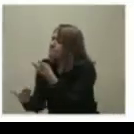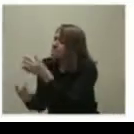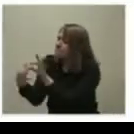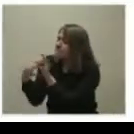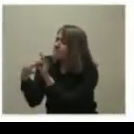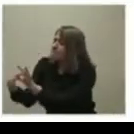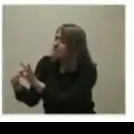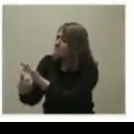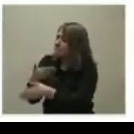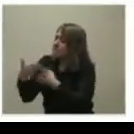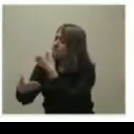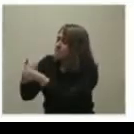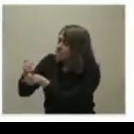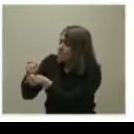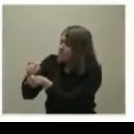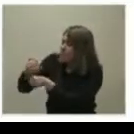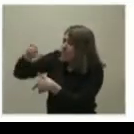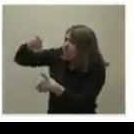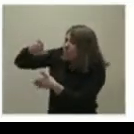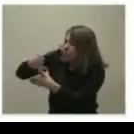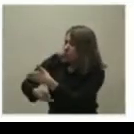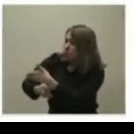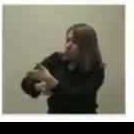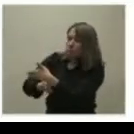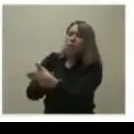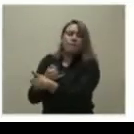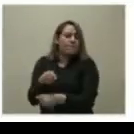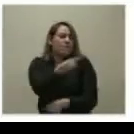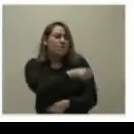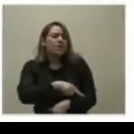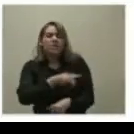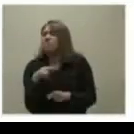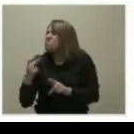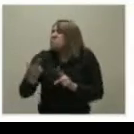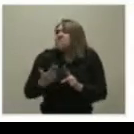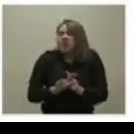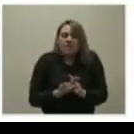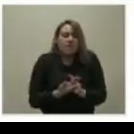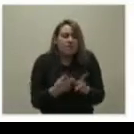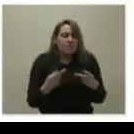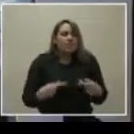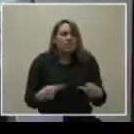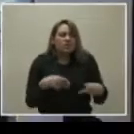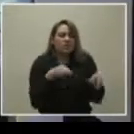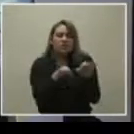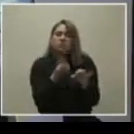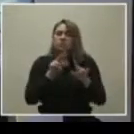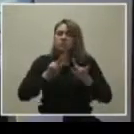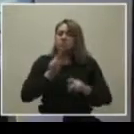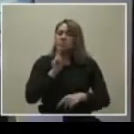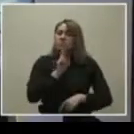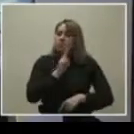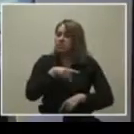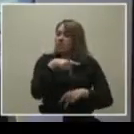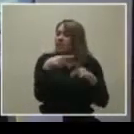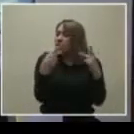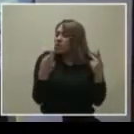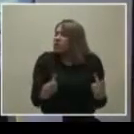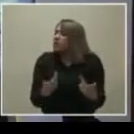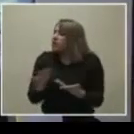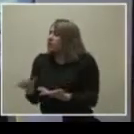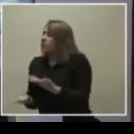investigación y seguimiento en estos terribles sucesos. Las y los